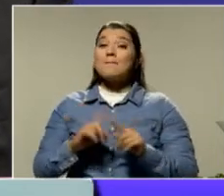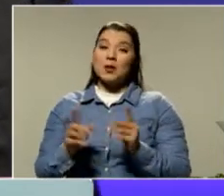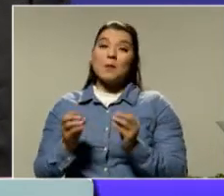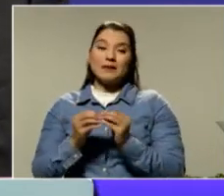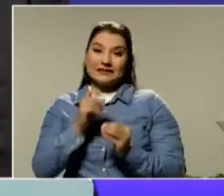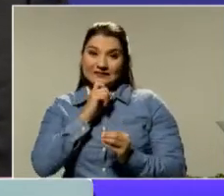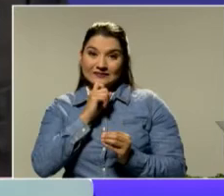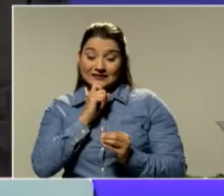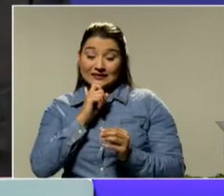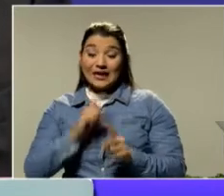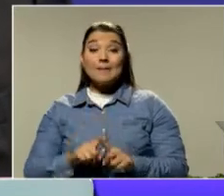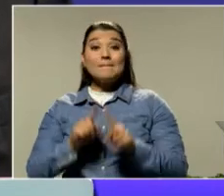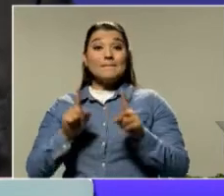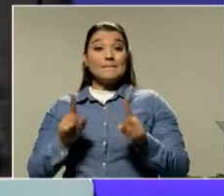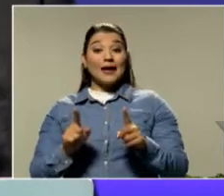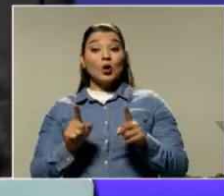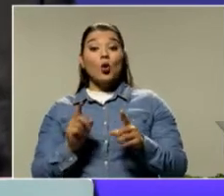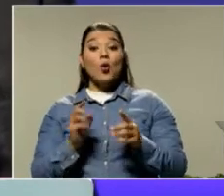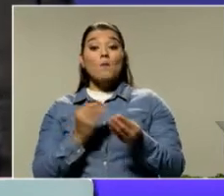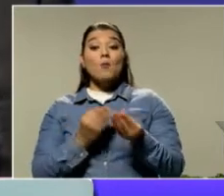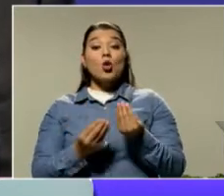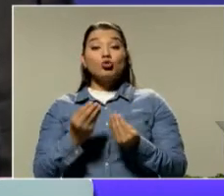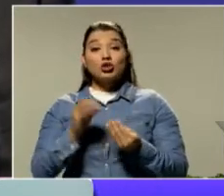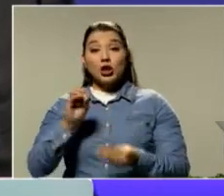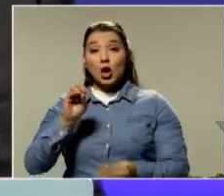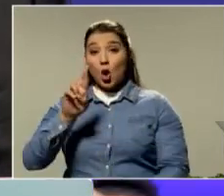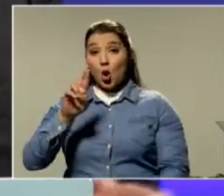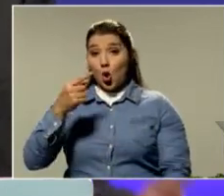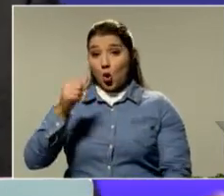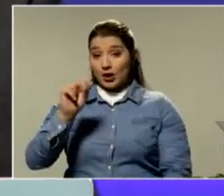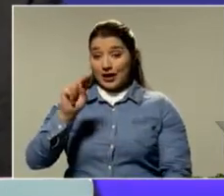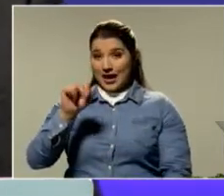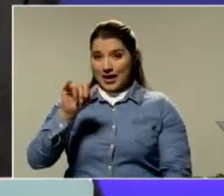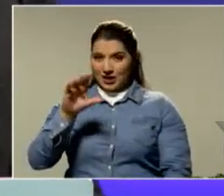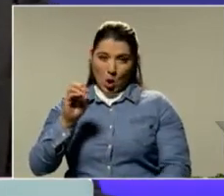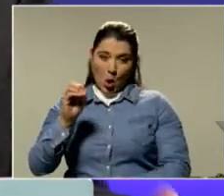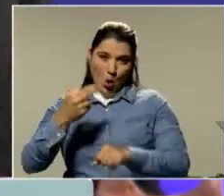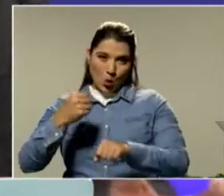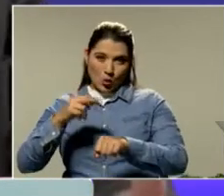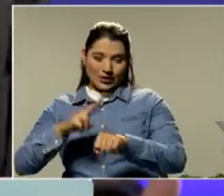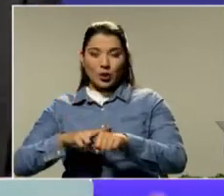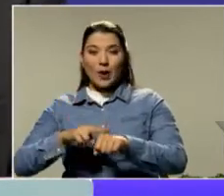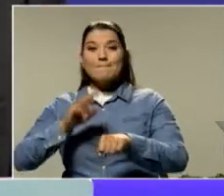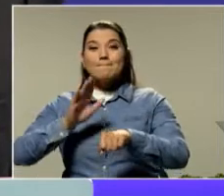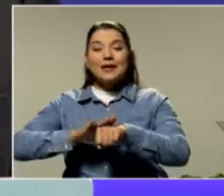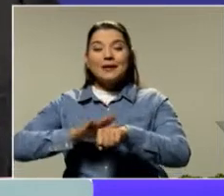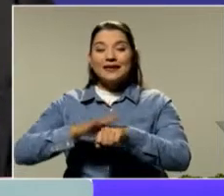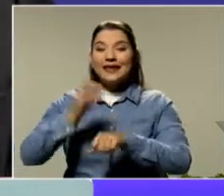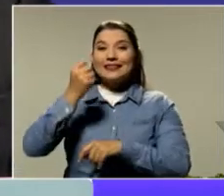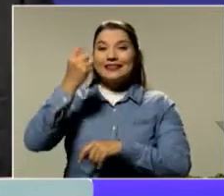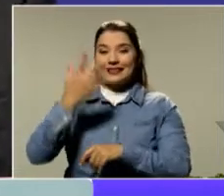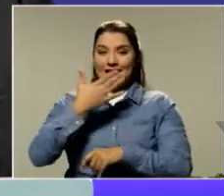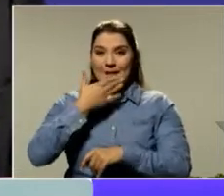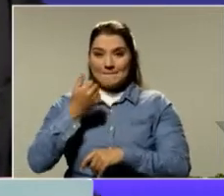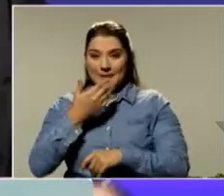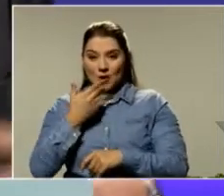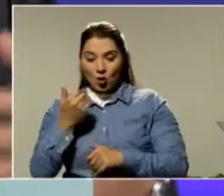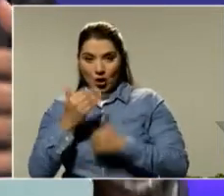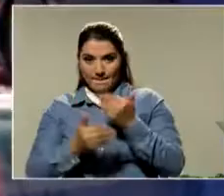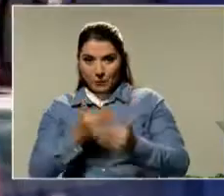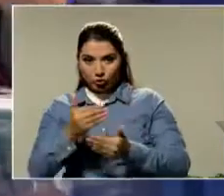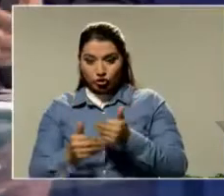pero el manejo orgánico requiere entender más profundamente lo que llamaríamos el agroecosistema, todos los procesos que están ocurriendo, cuáles son los